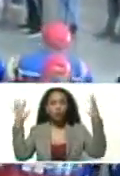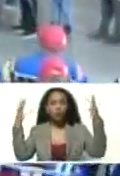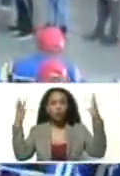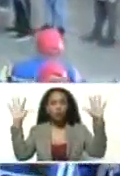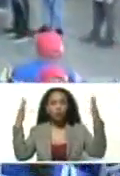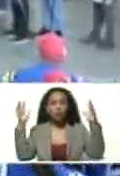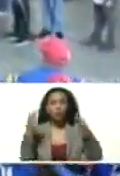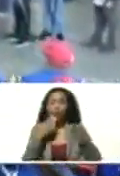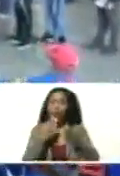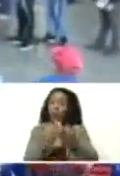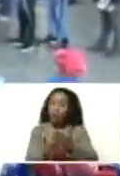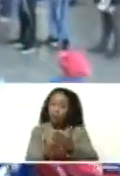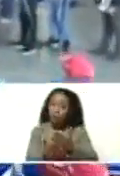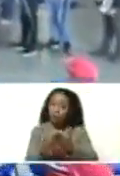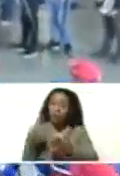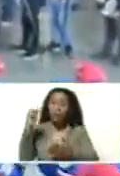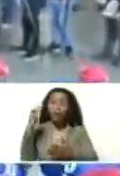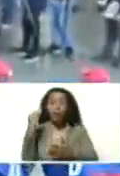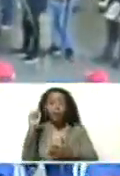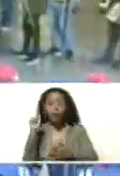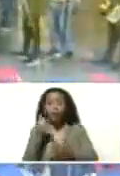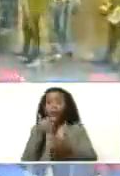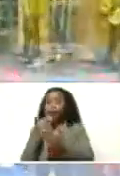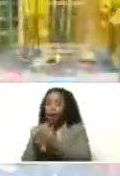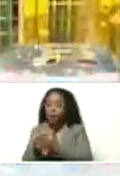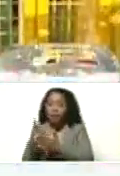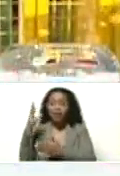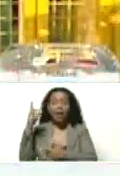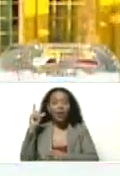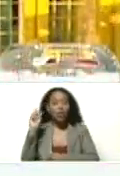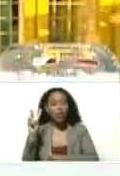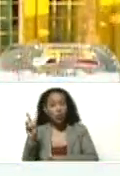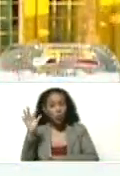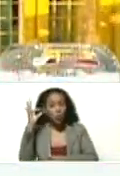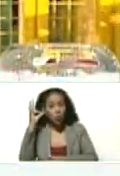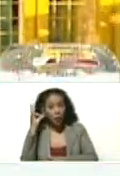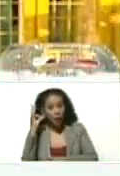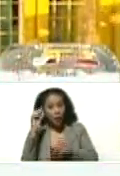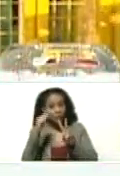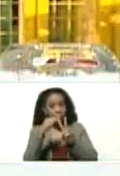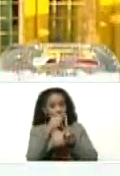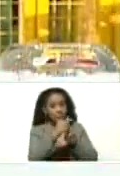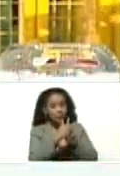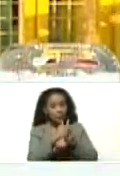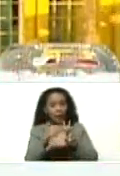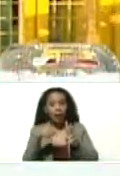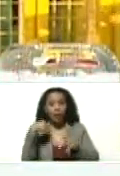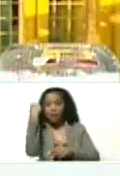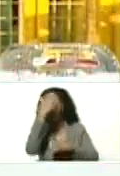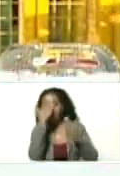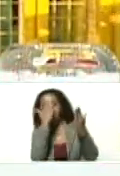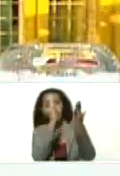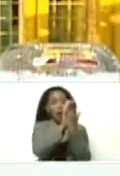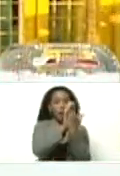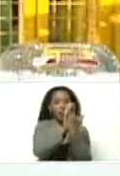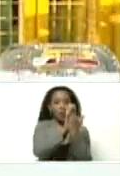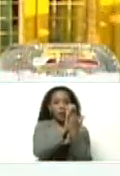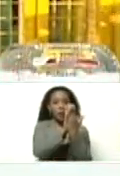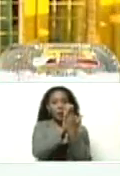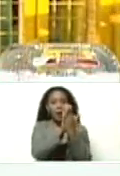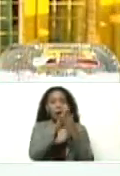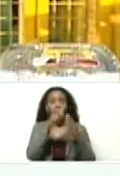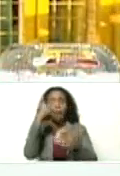Bueno, gracias María. María, María, dos mujeres dando la cara por la